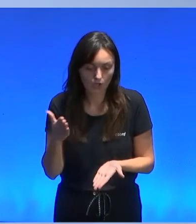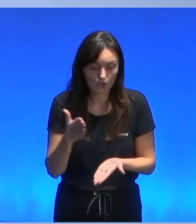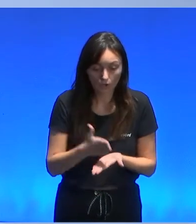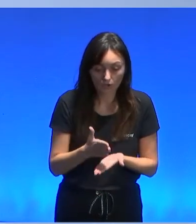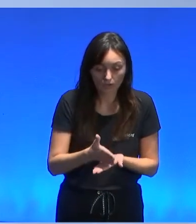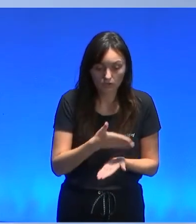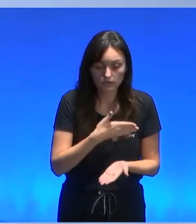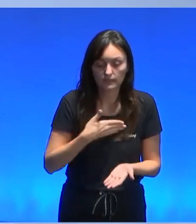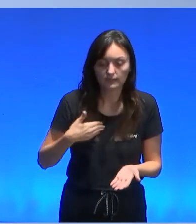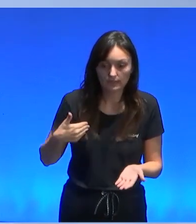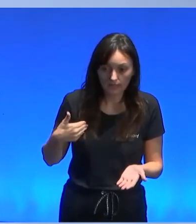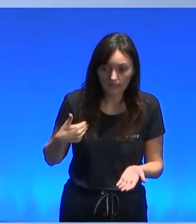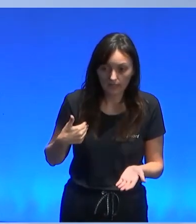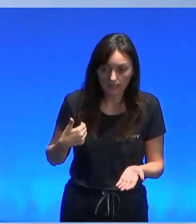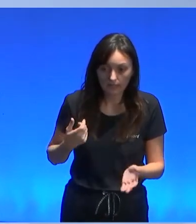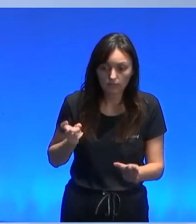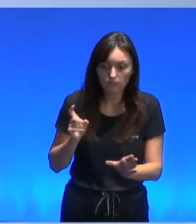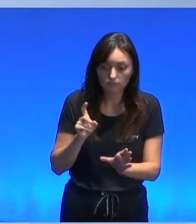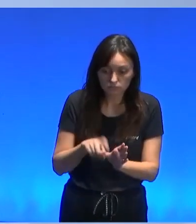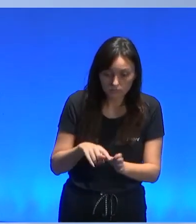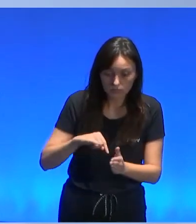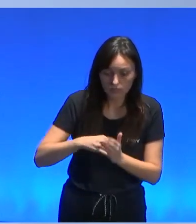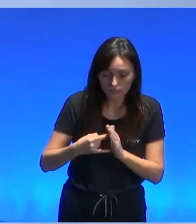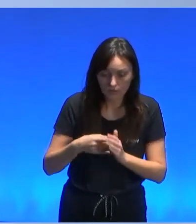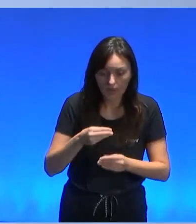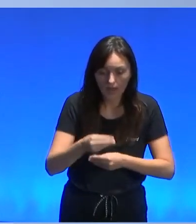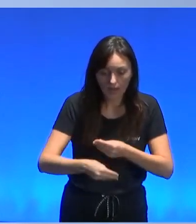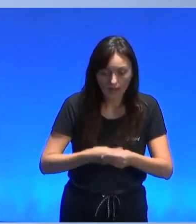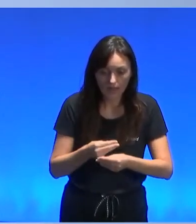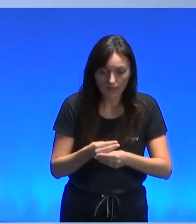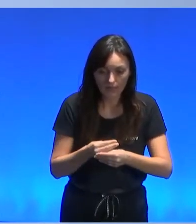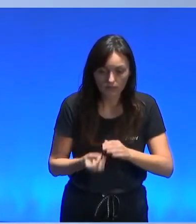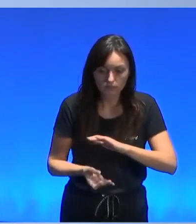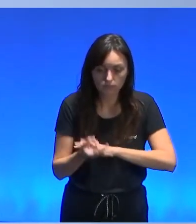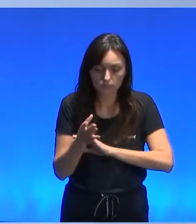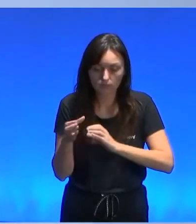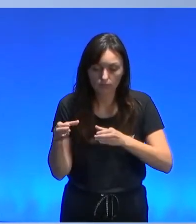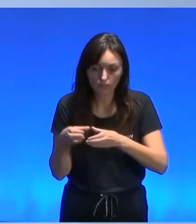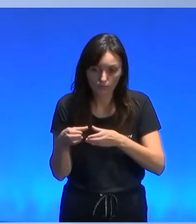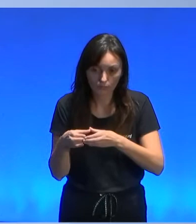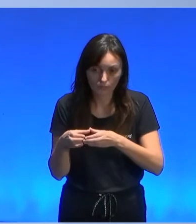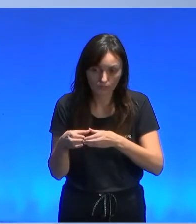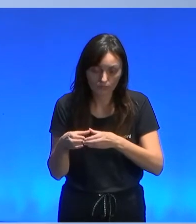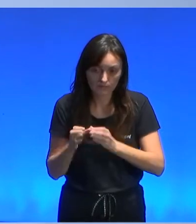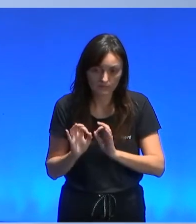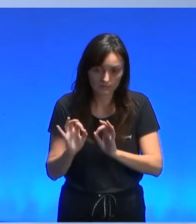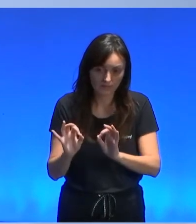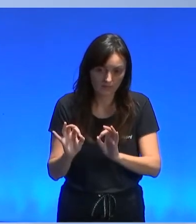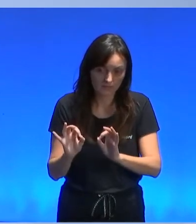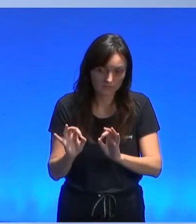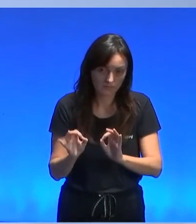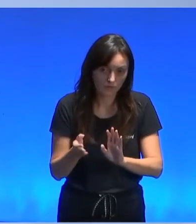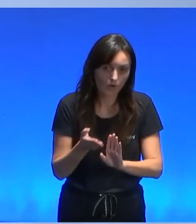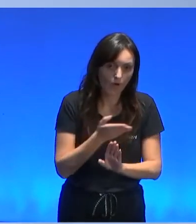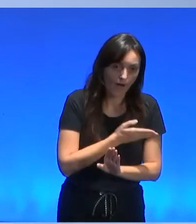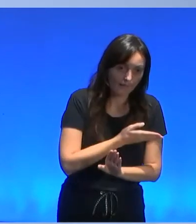quieren crean un consejo, no, crean un, antes la experiencia de la asamblea de clase,